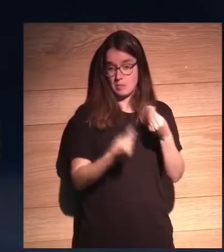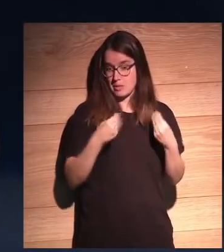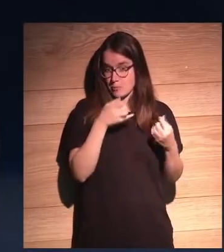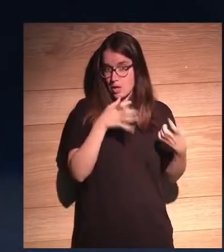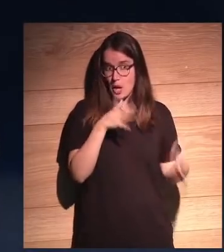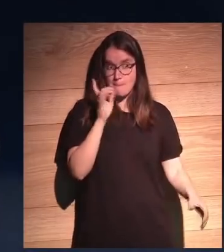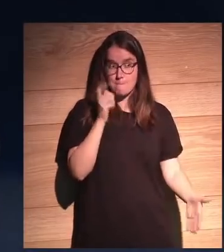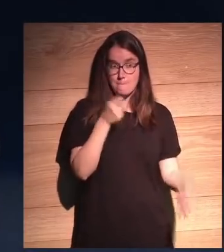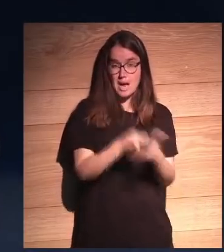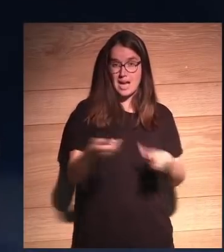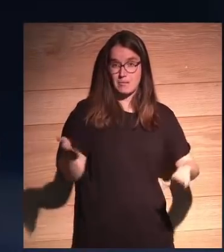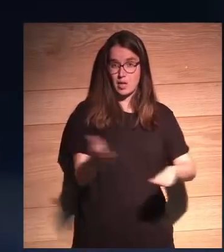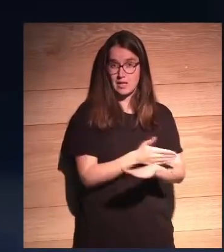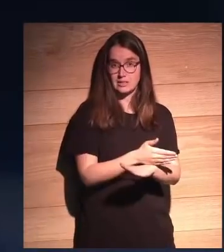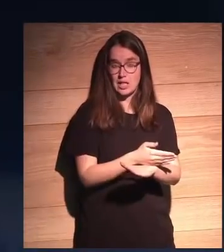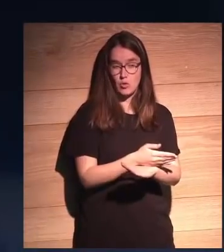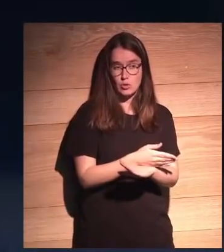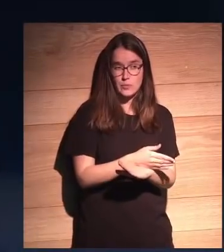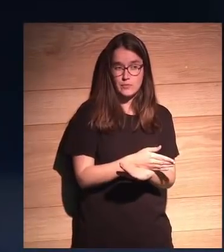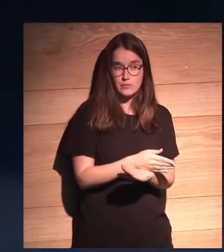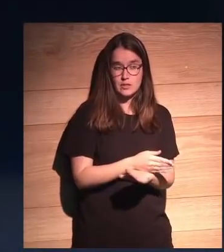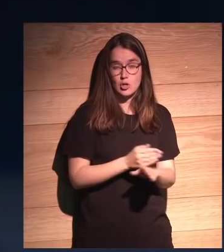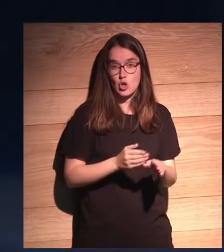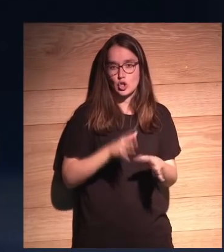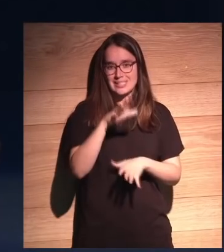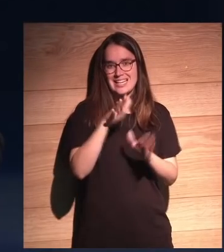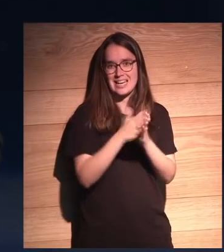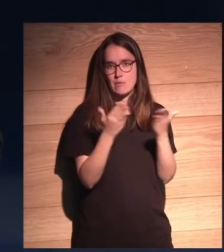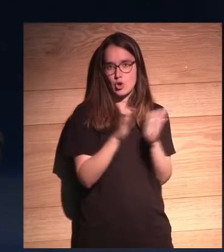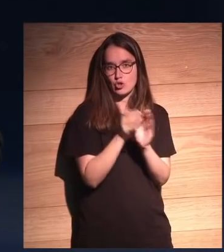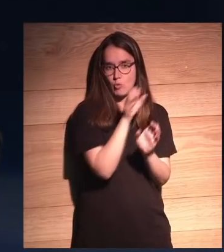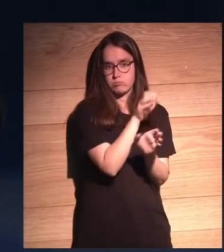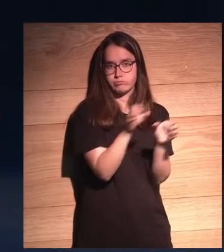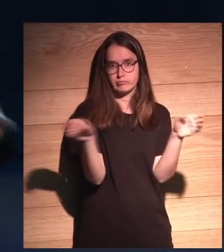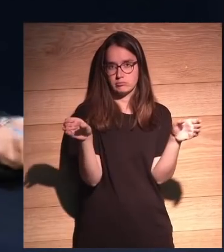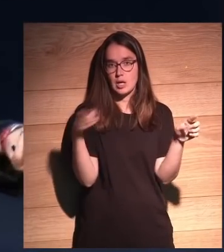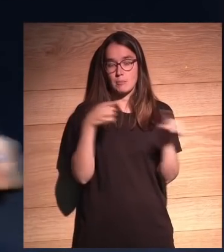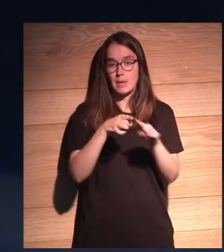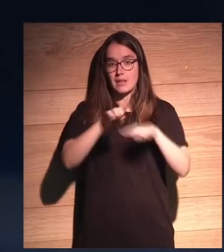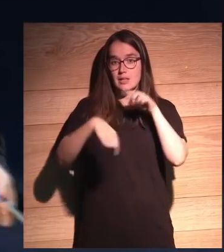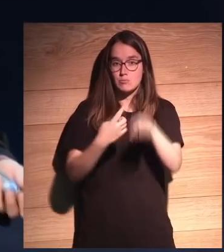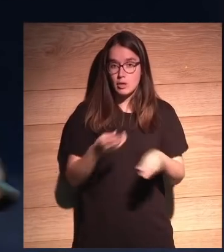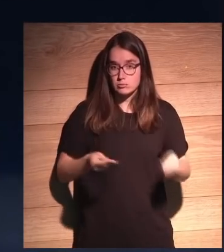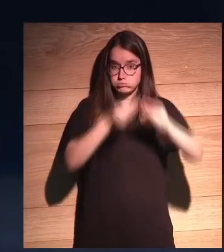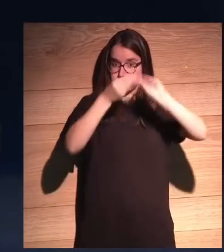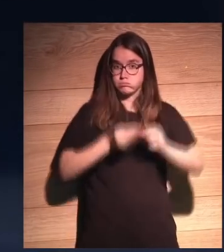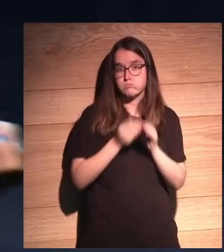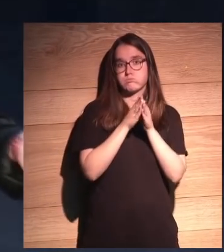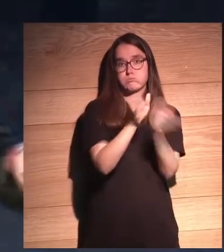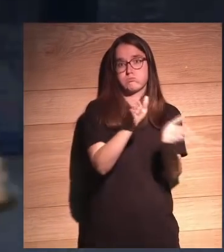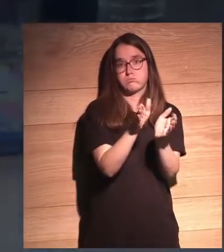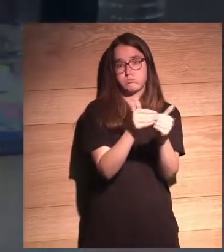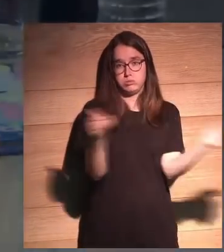que ahora, pagar por adelantado los ejemplares para que se pudieran editar, ¿no?